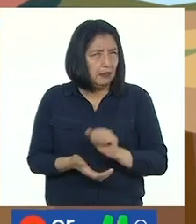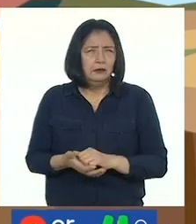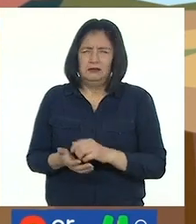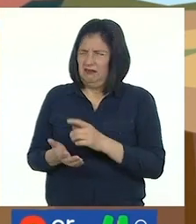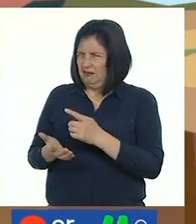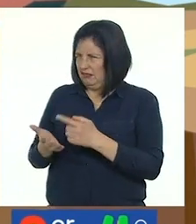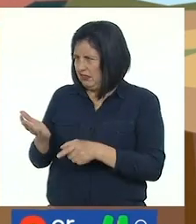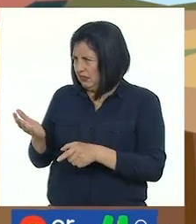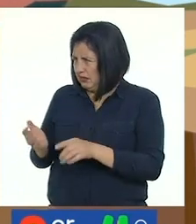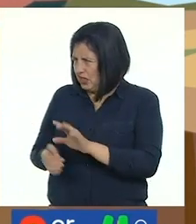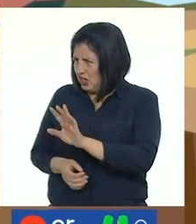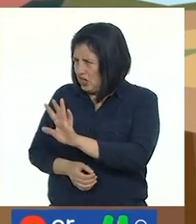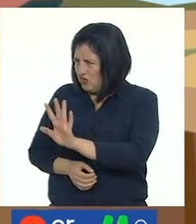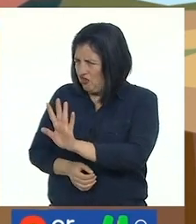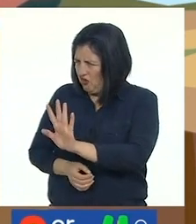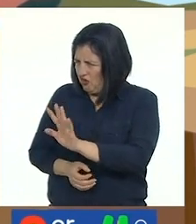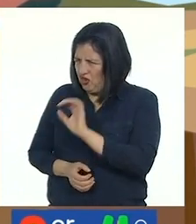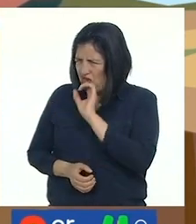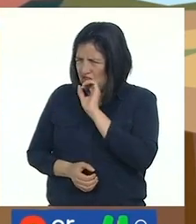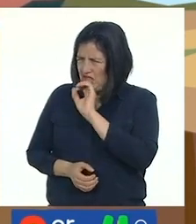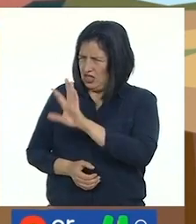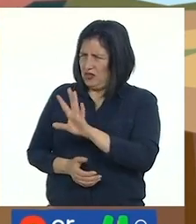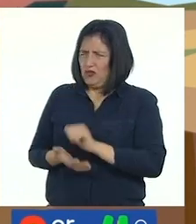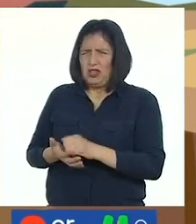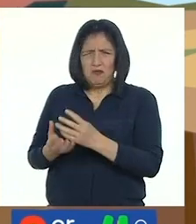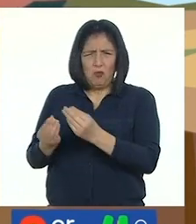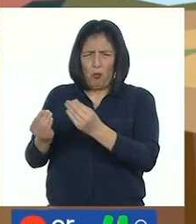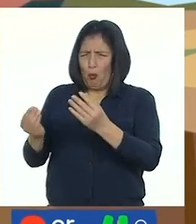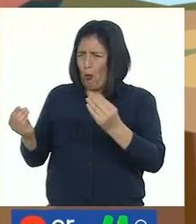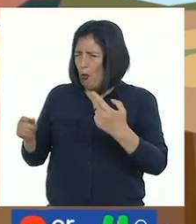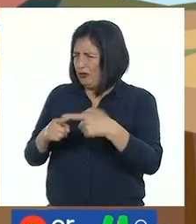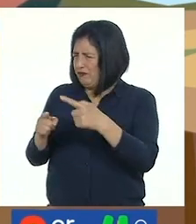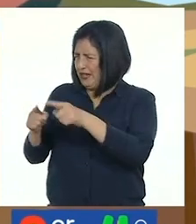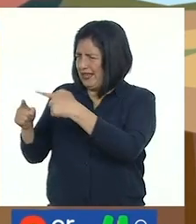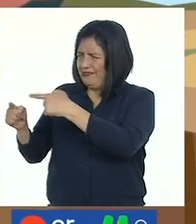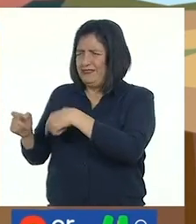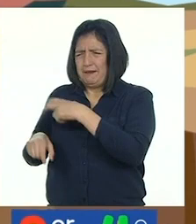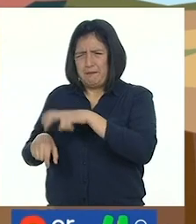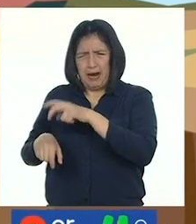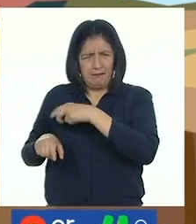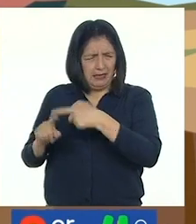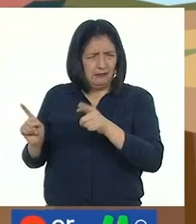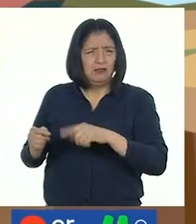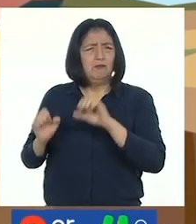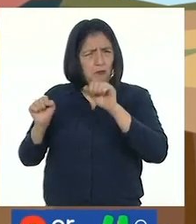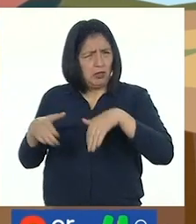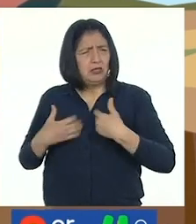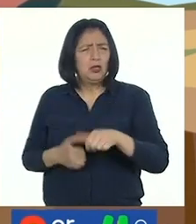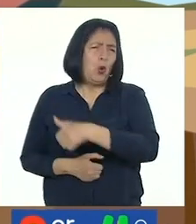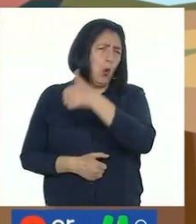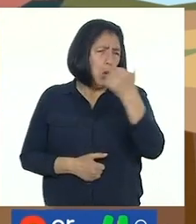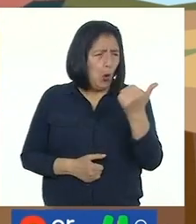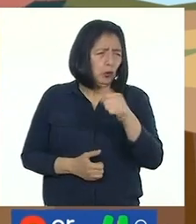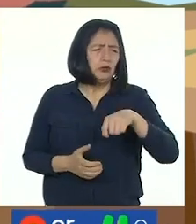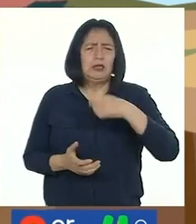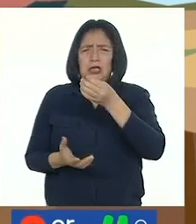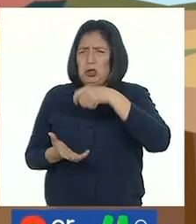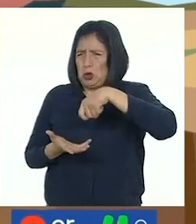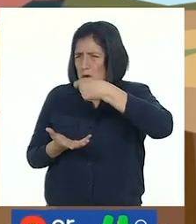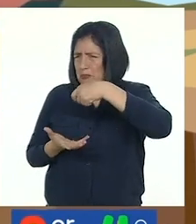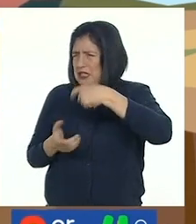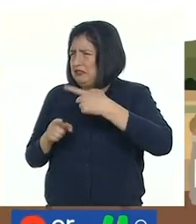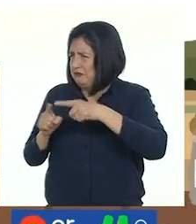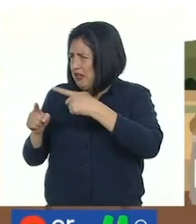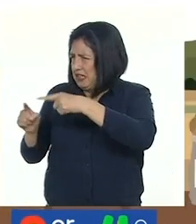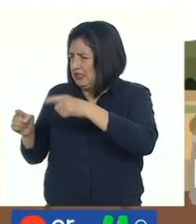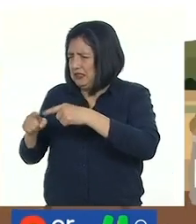¿Qué? ¡No! Solo les digo que tenemos muchos tipos de papas. Se pueden hacer otros platos diferentes al pastel